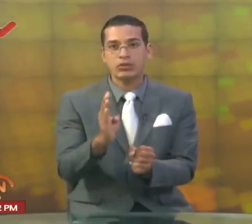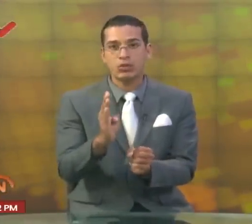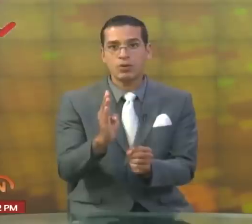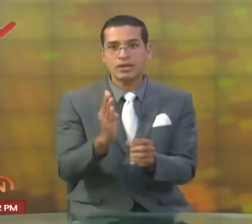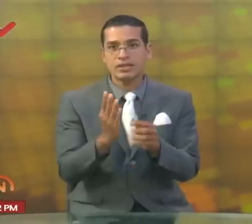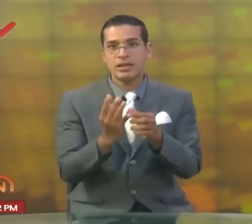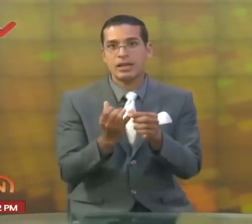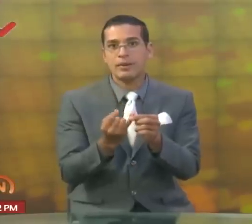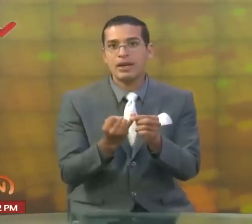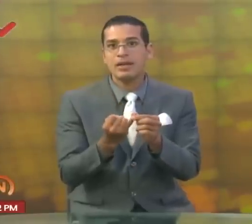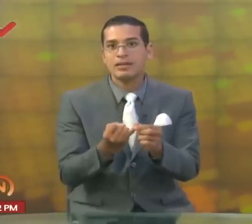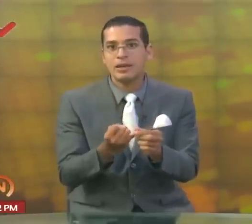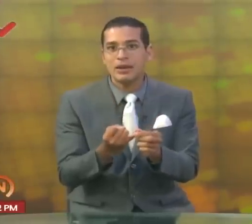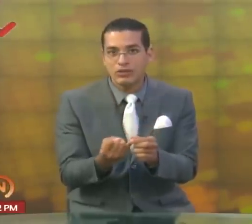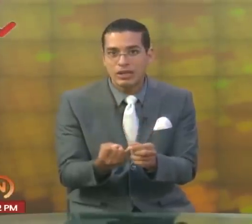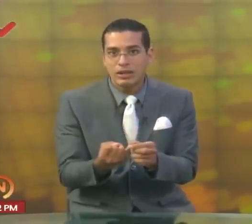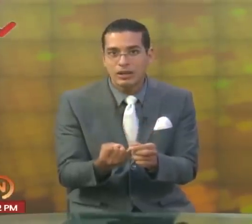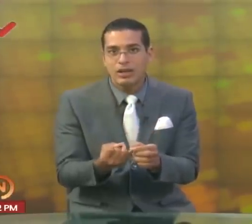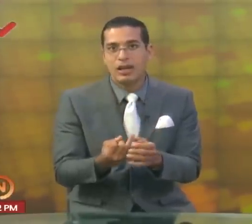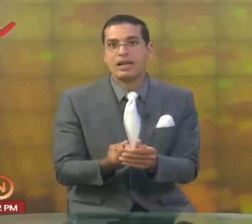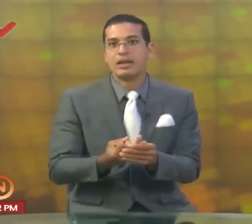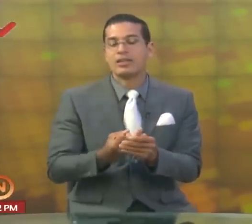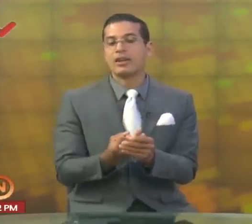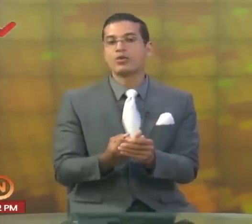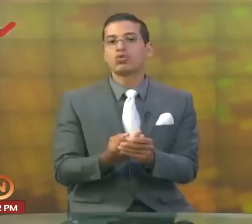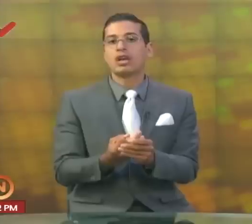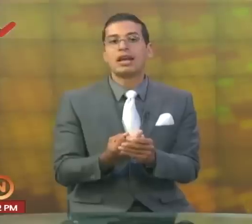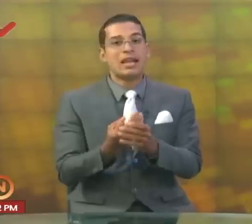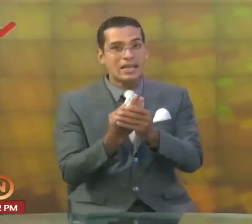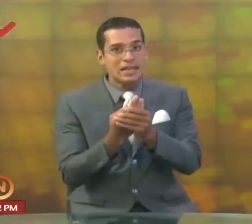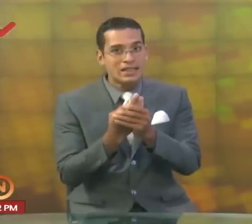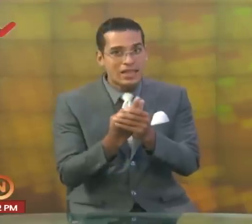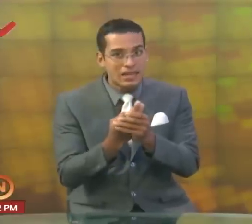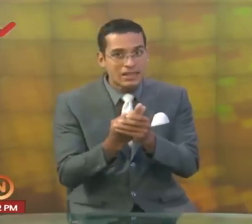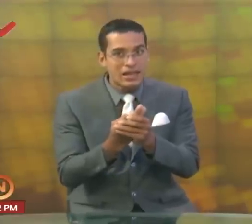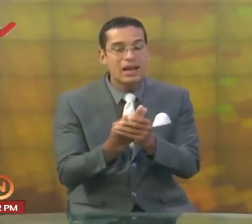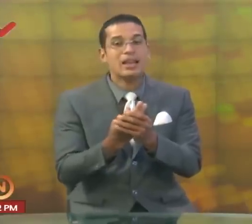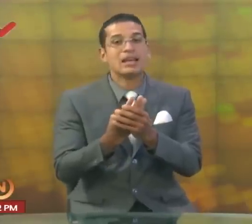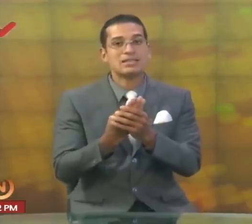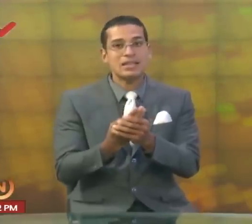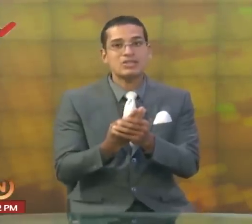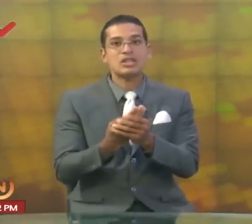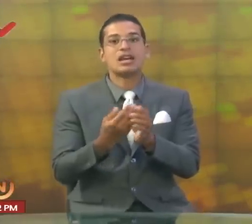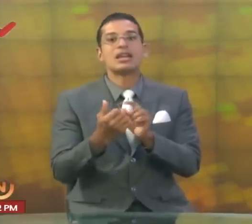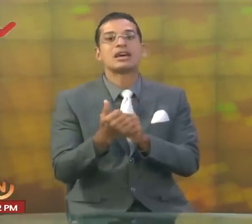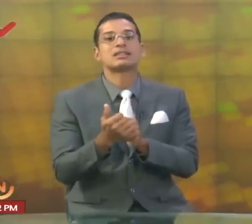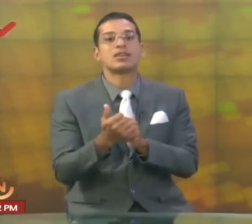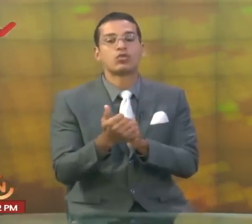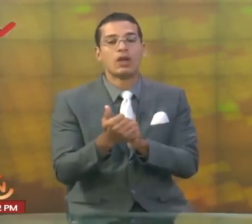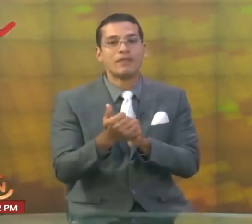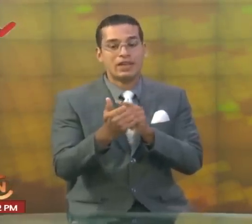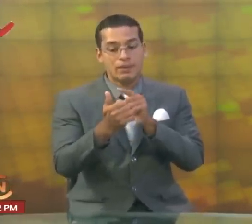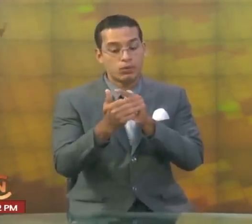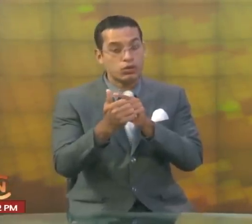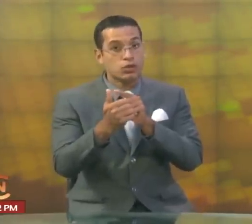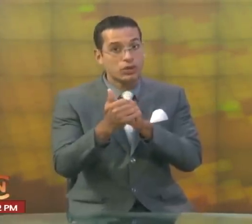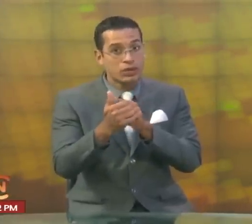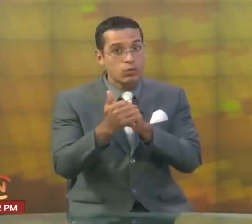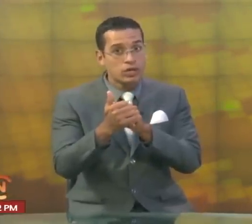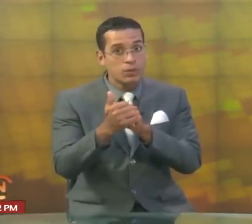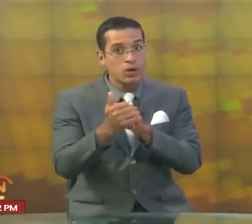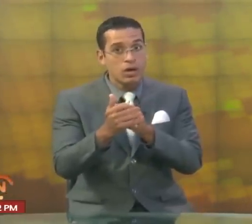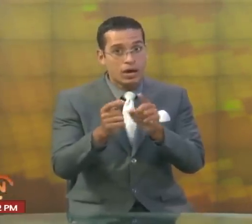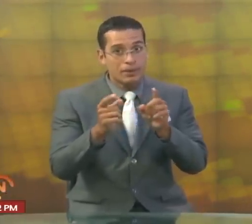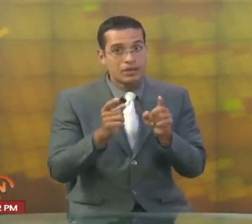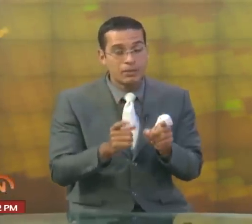BRICS. ¿Qué son los BRICS? La B de Brasil, la R de Rusia, la I de India, la C de China y la S de Sudáfrica. Por cierto,